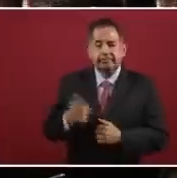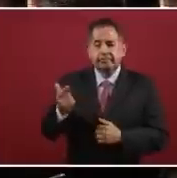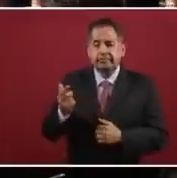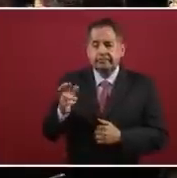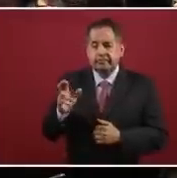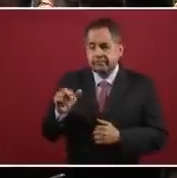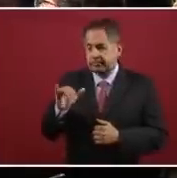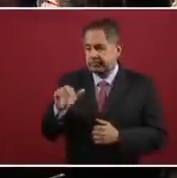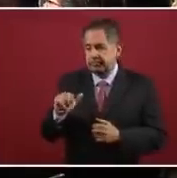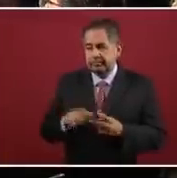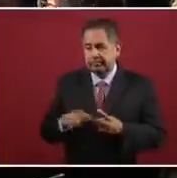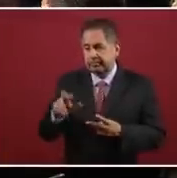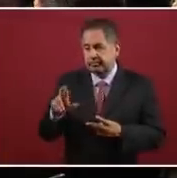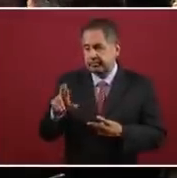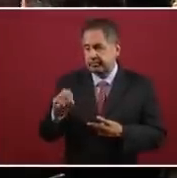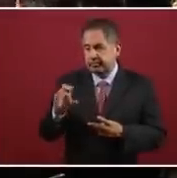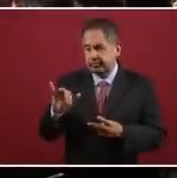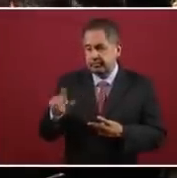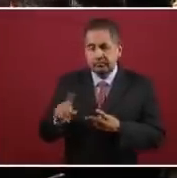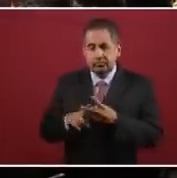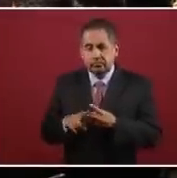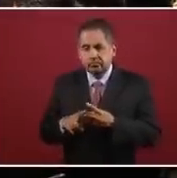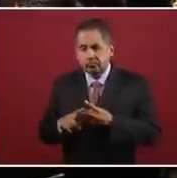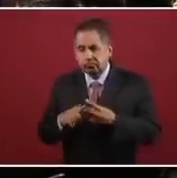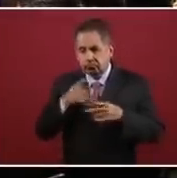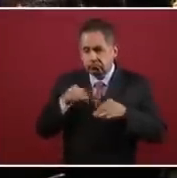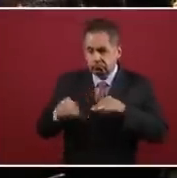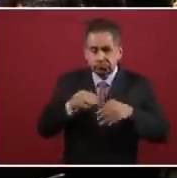Graciela, a Rocío, por manejar este